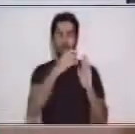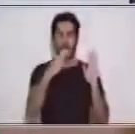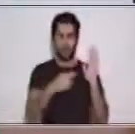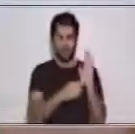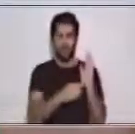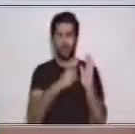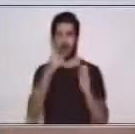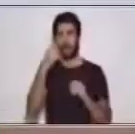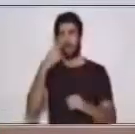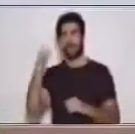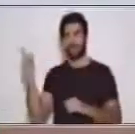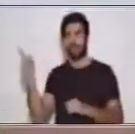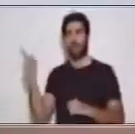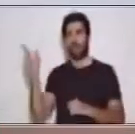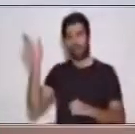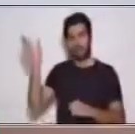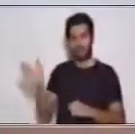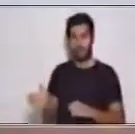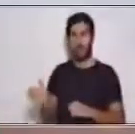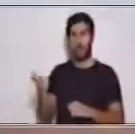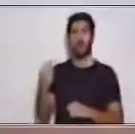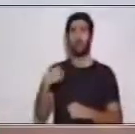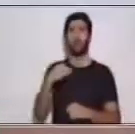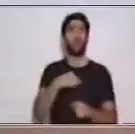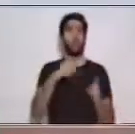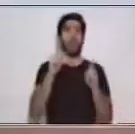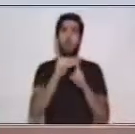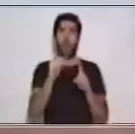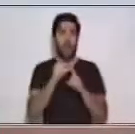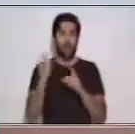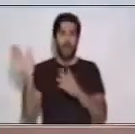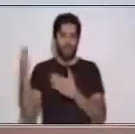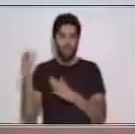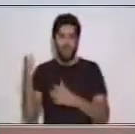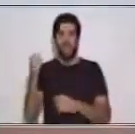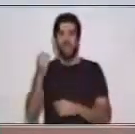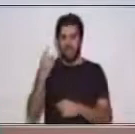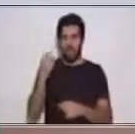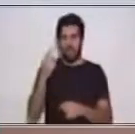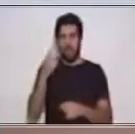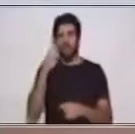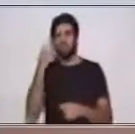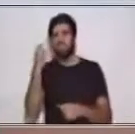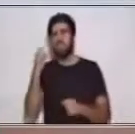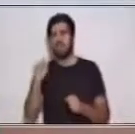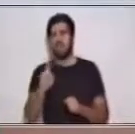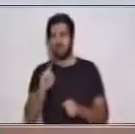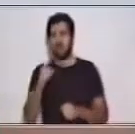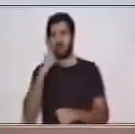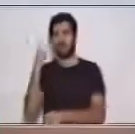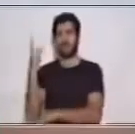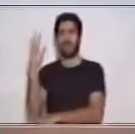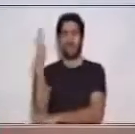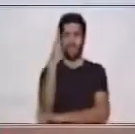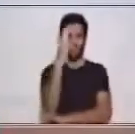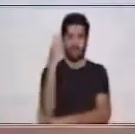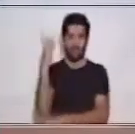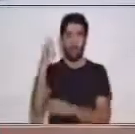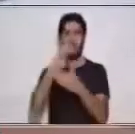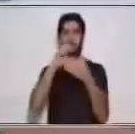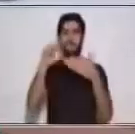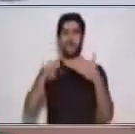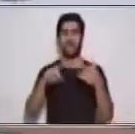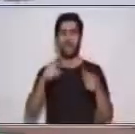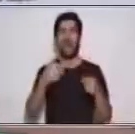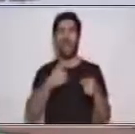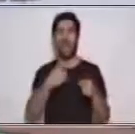leer sin utilizar palabras que nos van a servir de enlace para ellos. La selva petenera resguarda